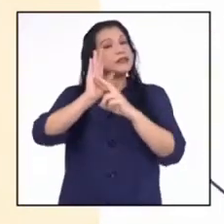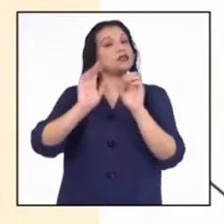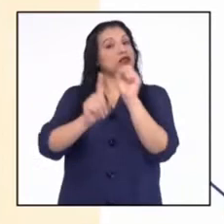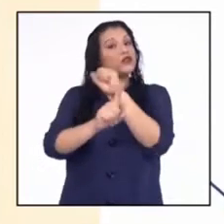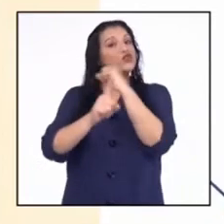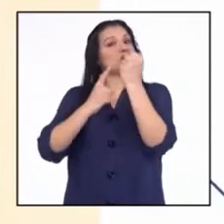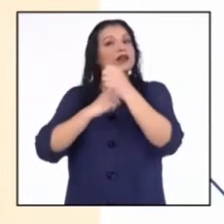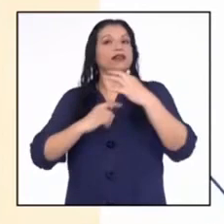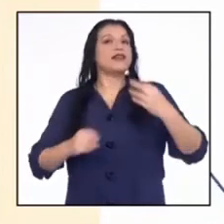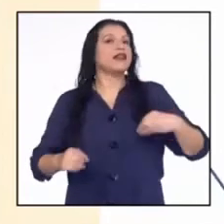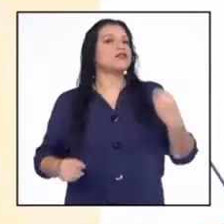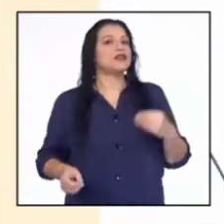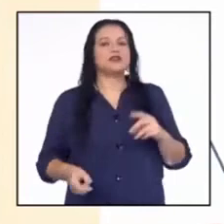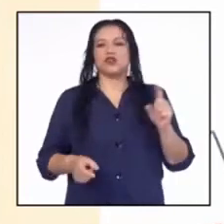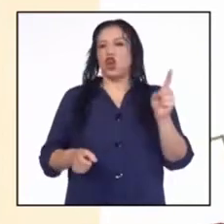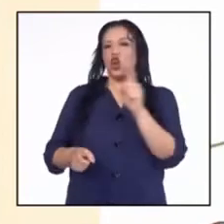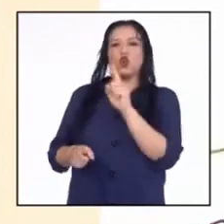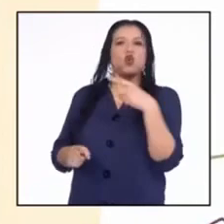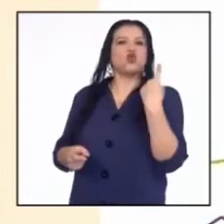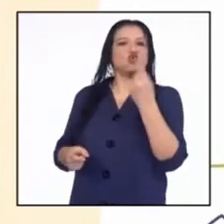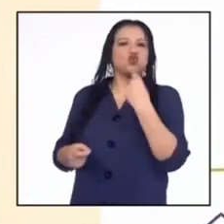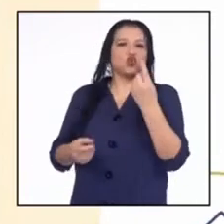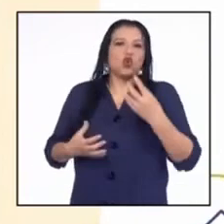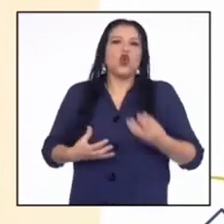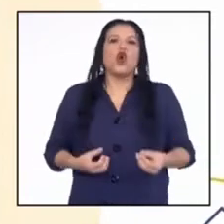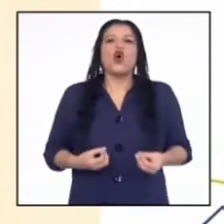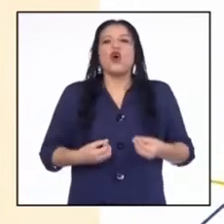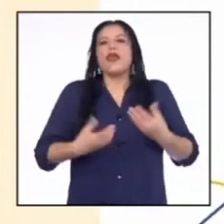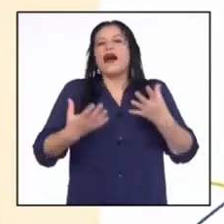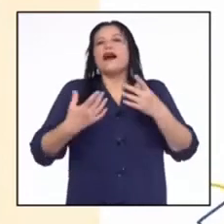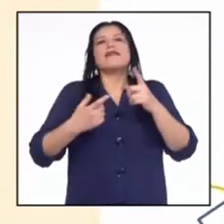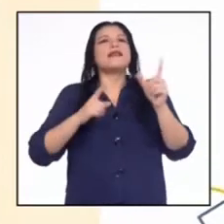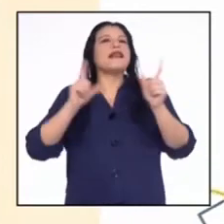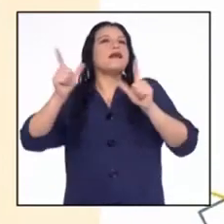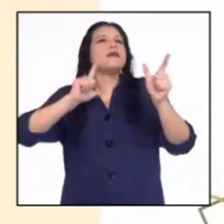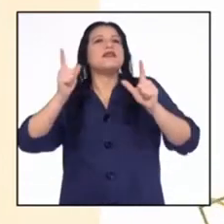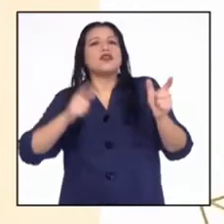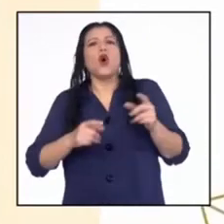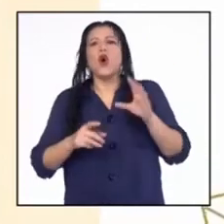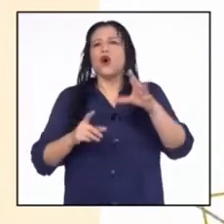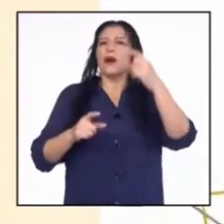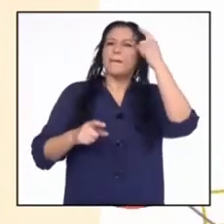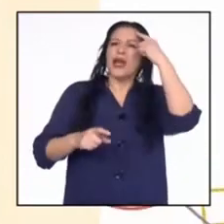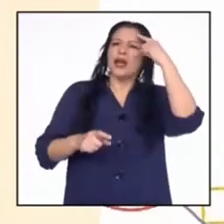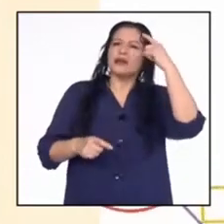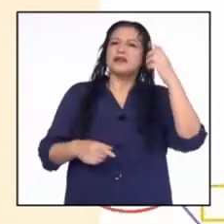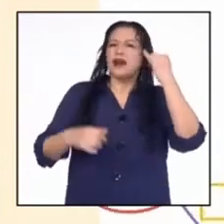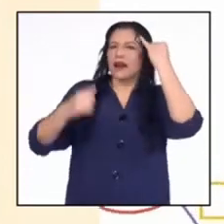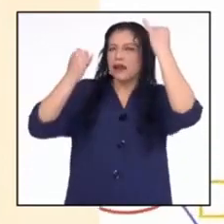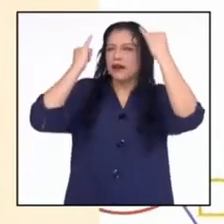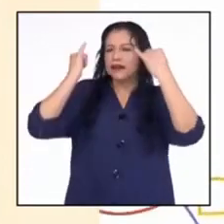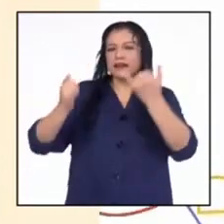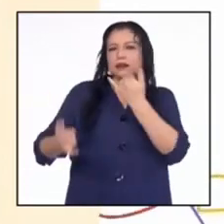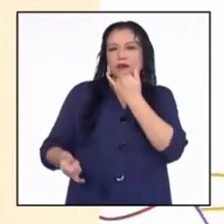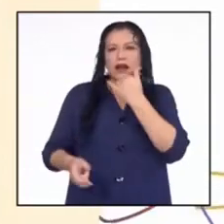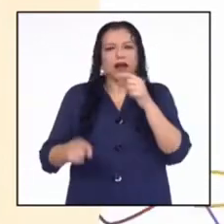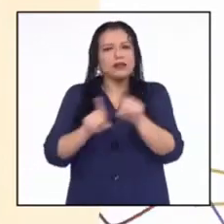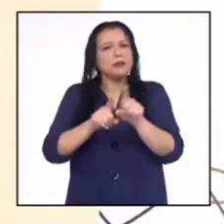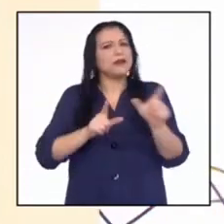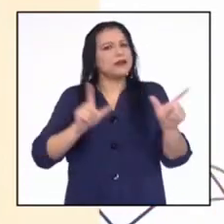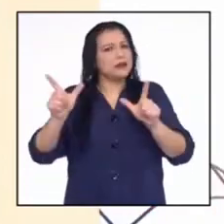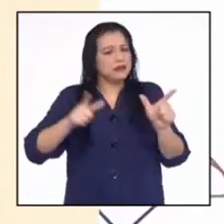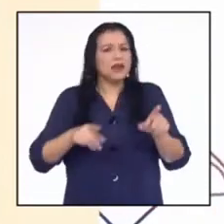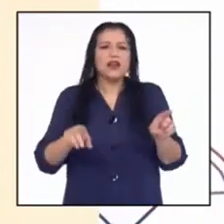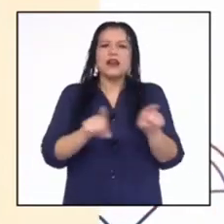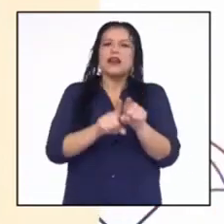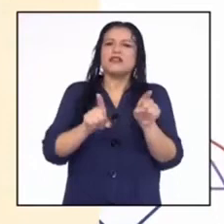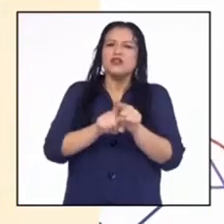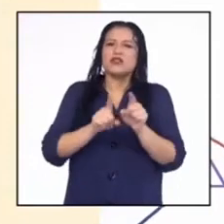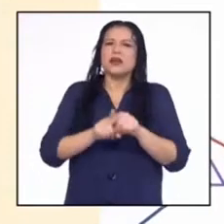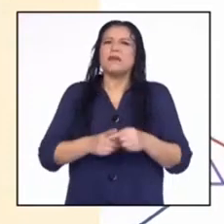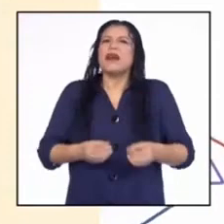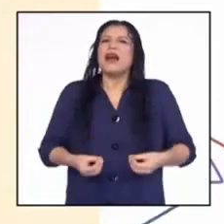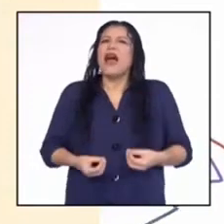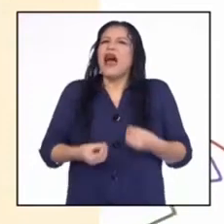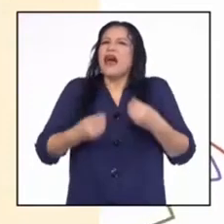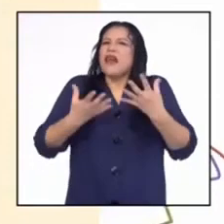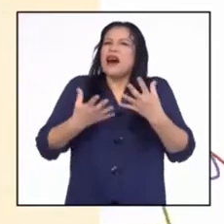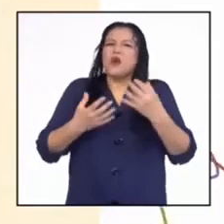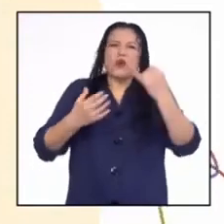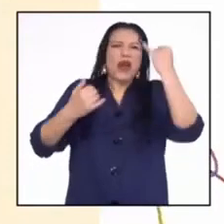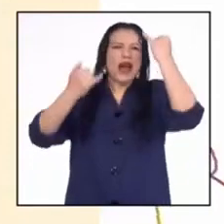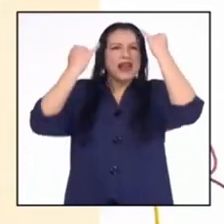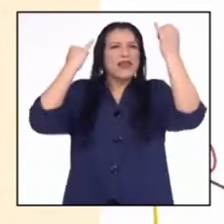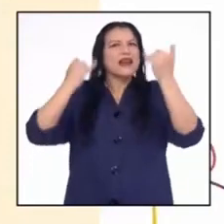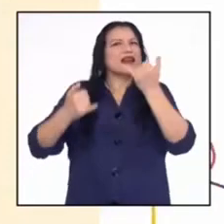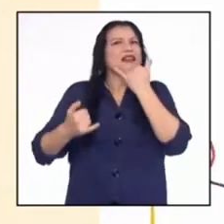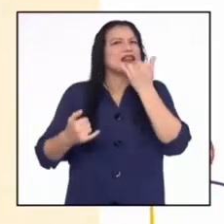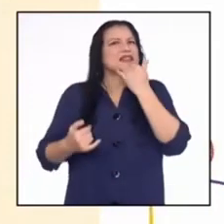de la adolescencia no solo alimentan dramáticas y potentes películas y series televisivas, sino que además construyen un imaginario en el que